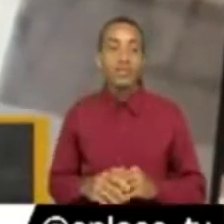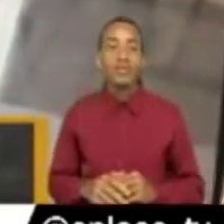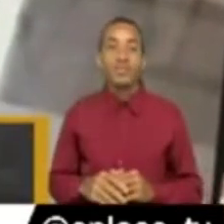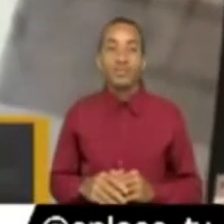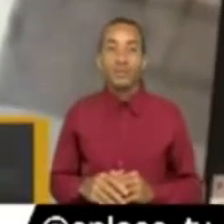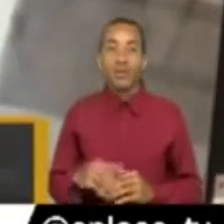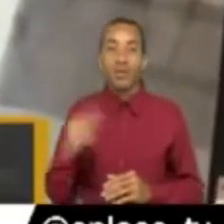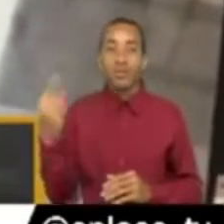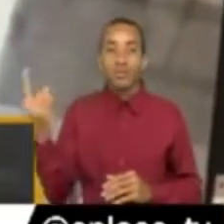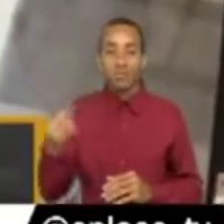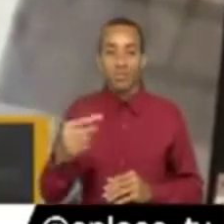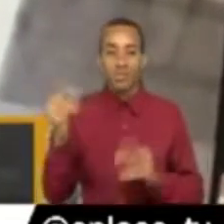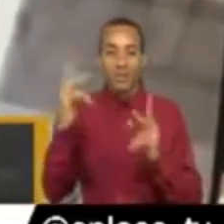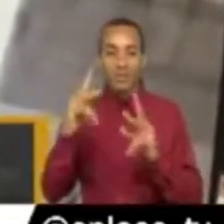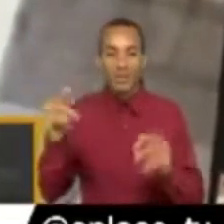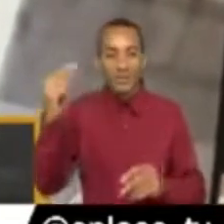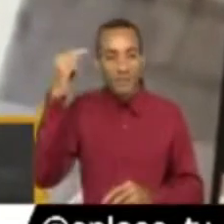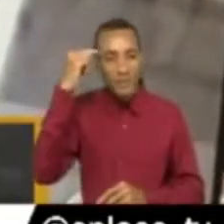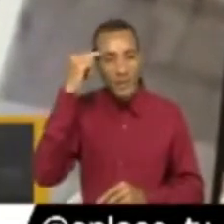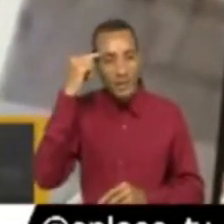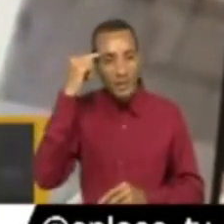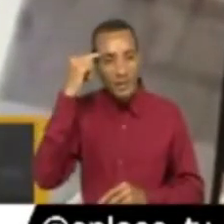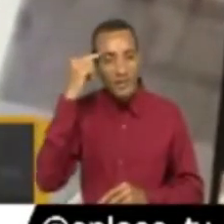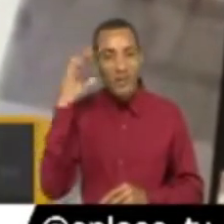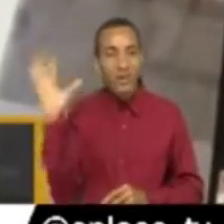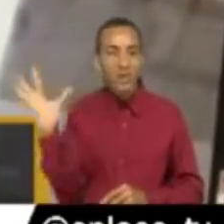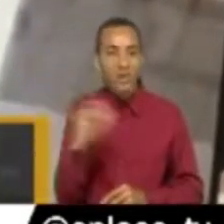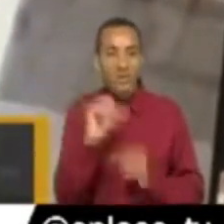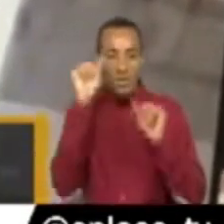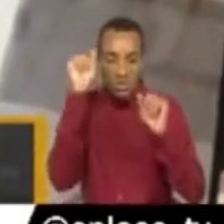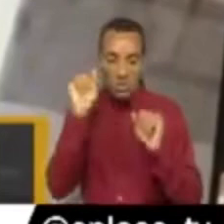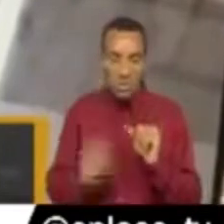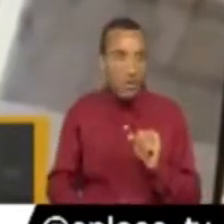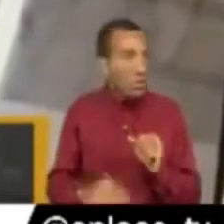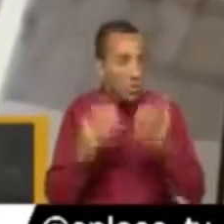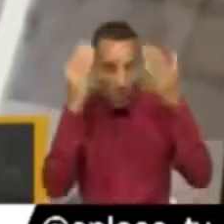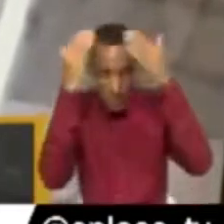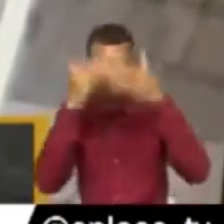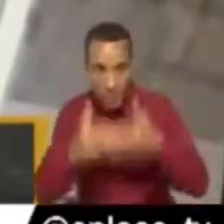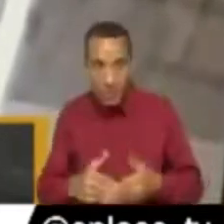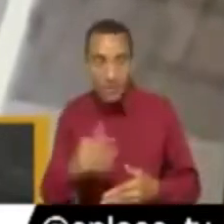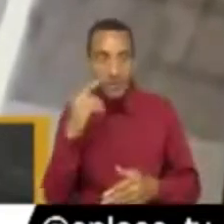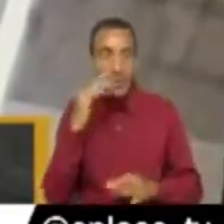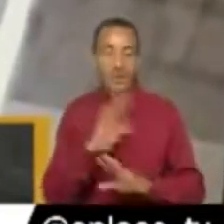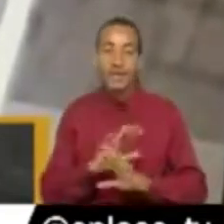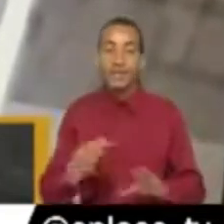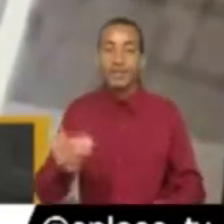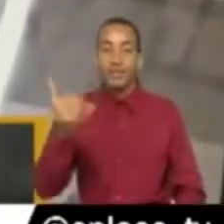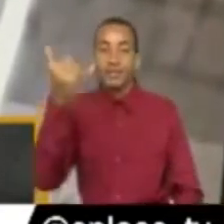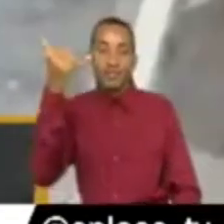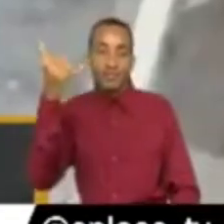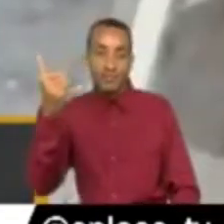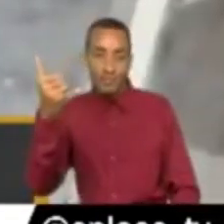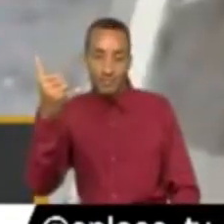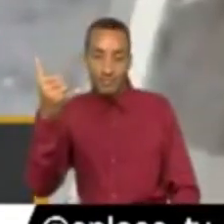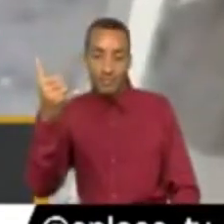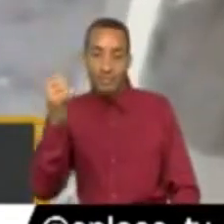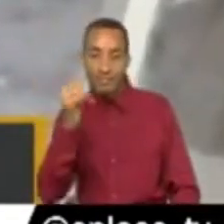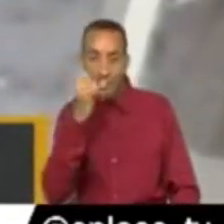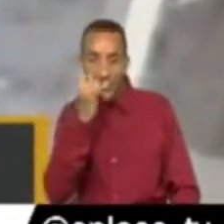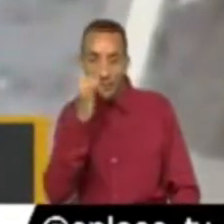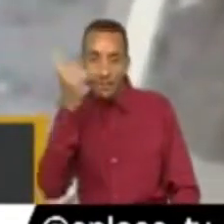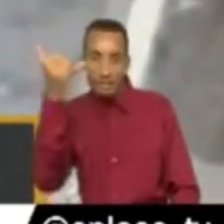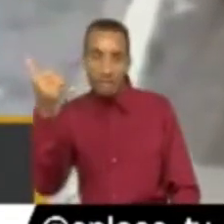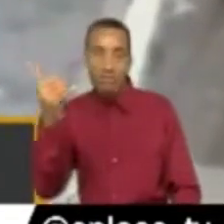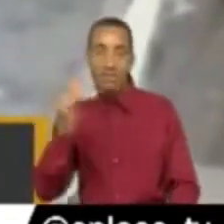que todo lo puede hacer oculto, pero mira, hay que haber registrado con las cámaras los que fueron. La denuncia con los